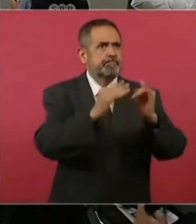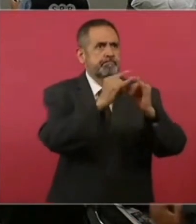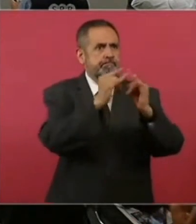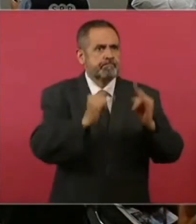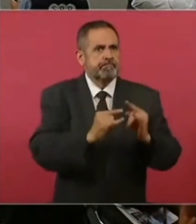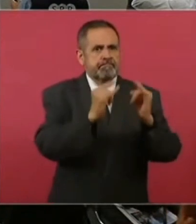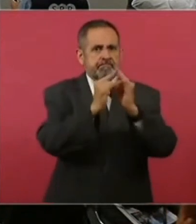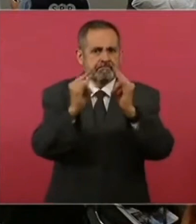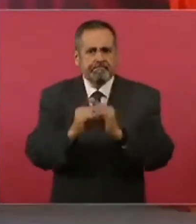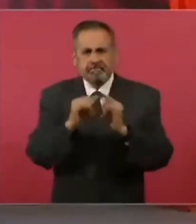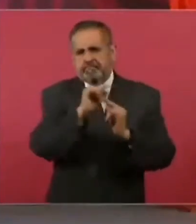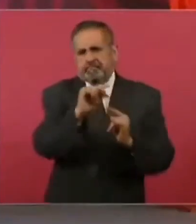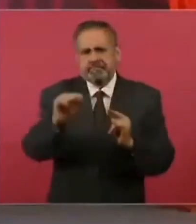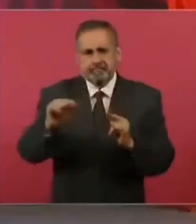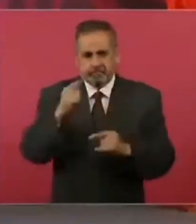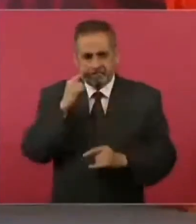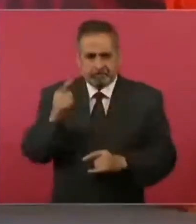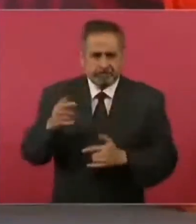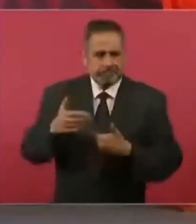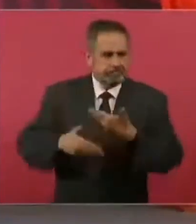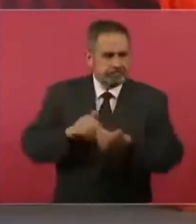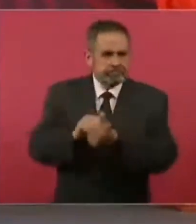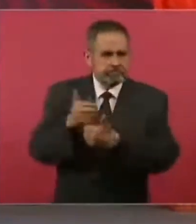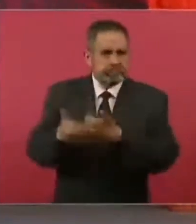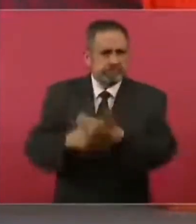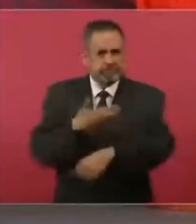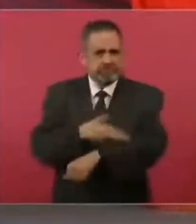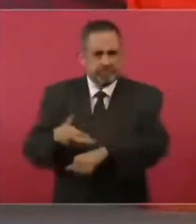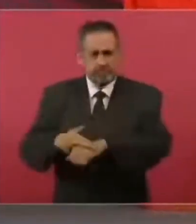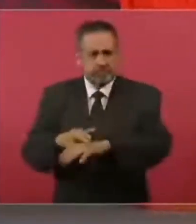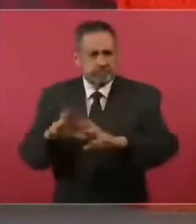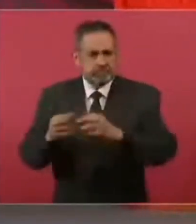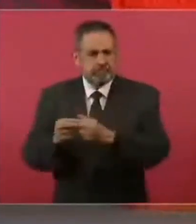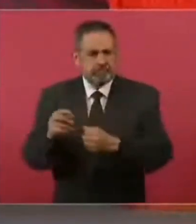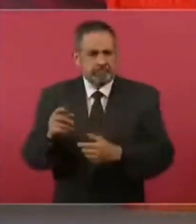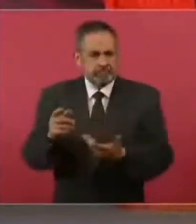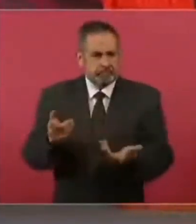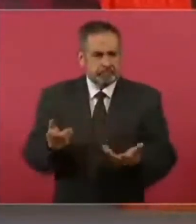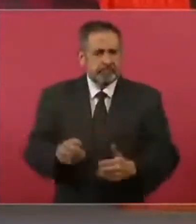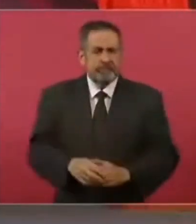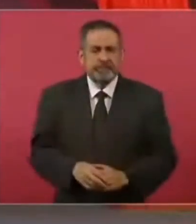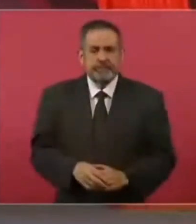8 en proceso, en el 23.